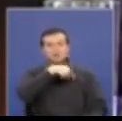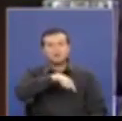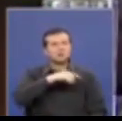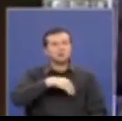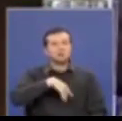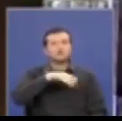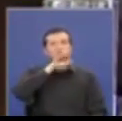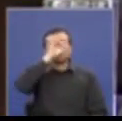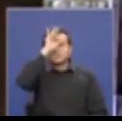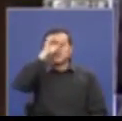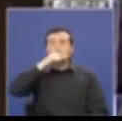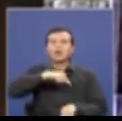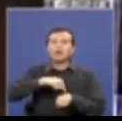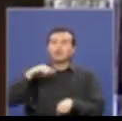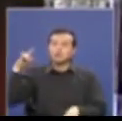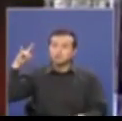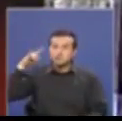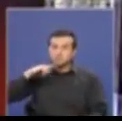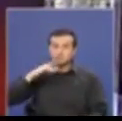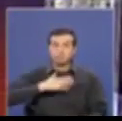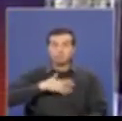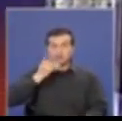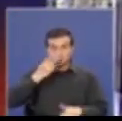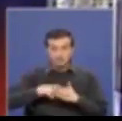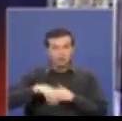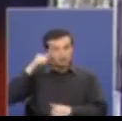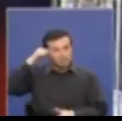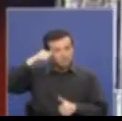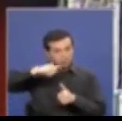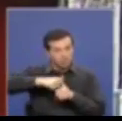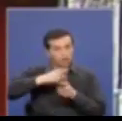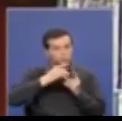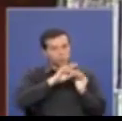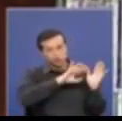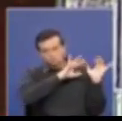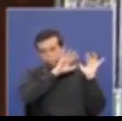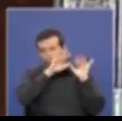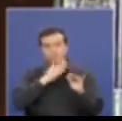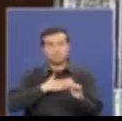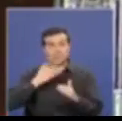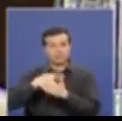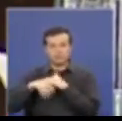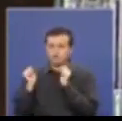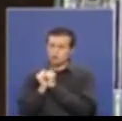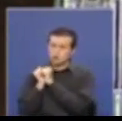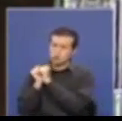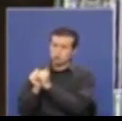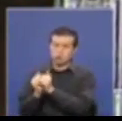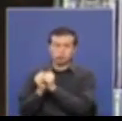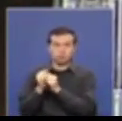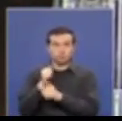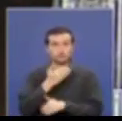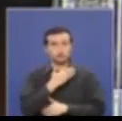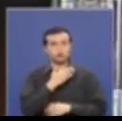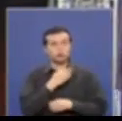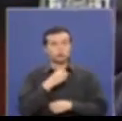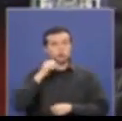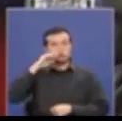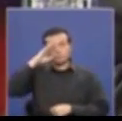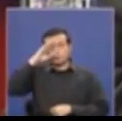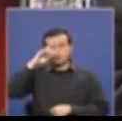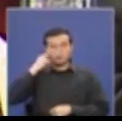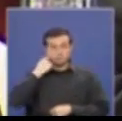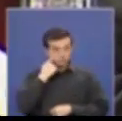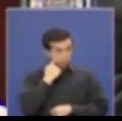qué hora llegaba. Pero si hubiera acertado, ¿se imagina lo que era que la seguridad presidencial se encuentre con